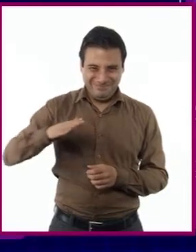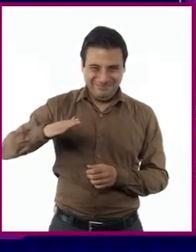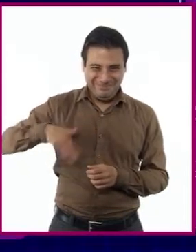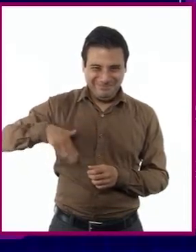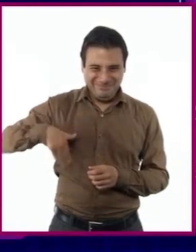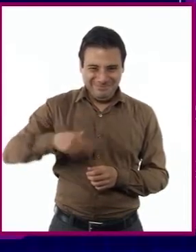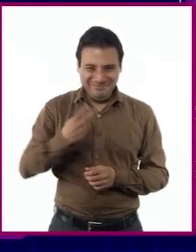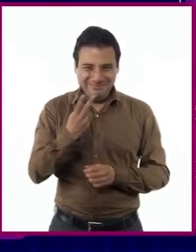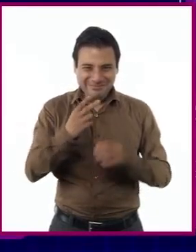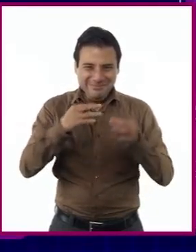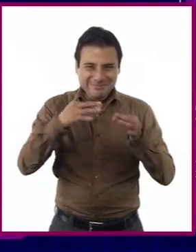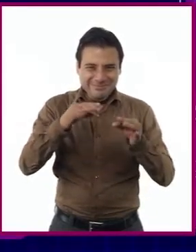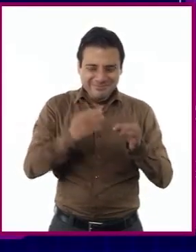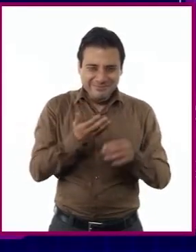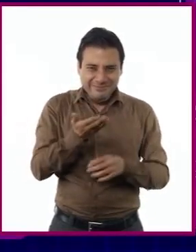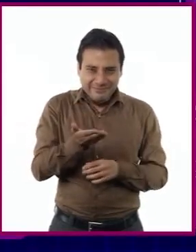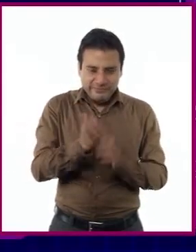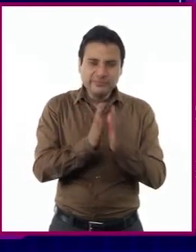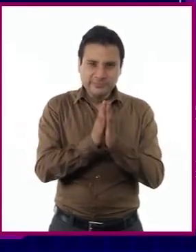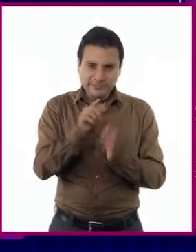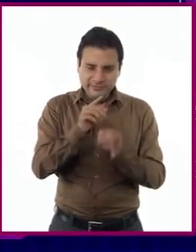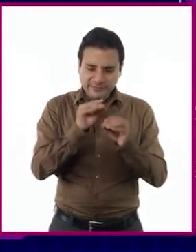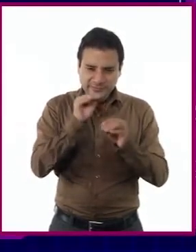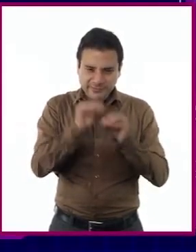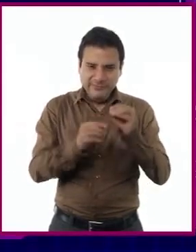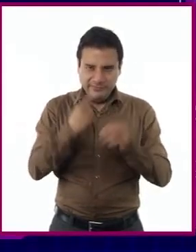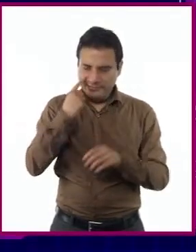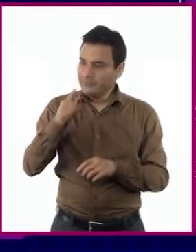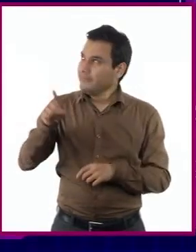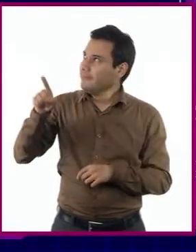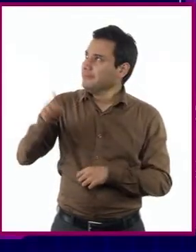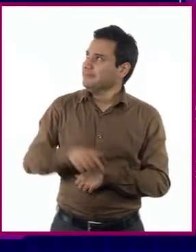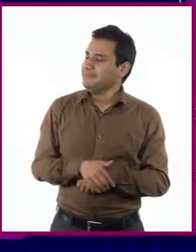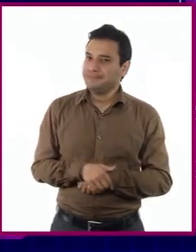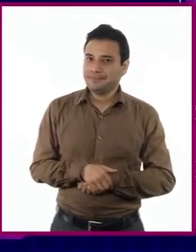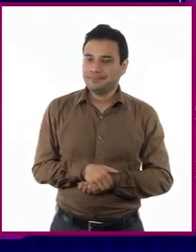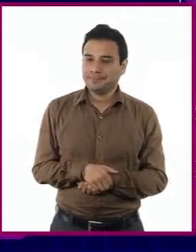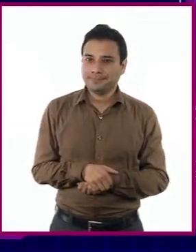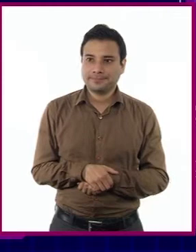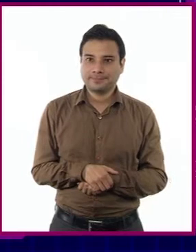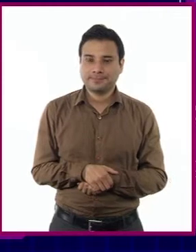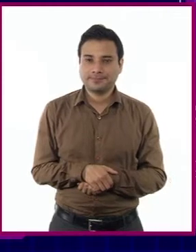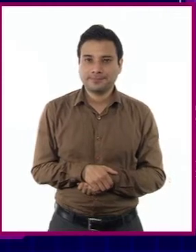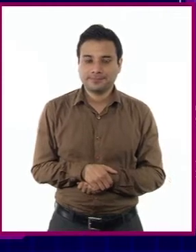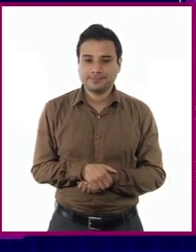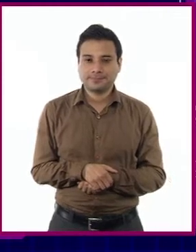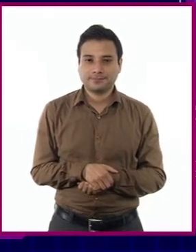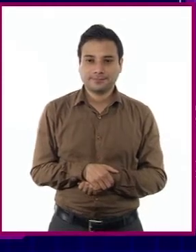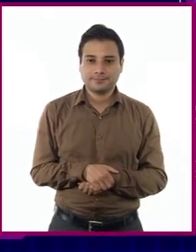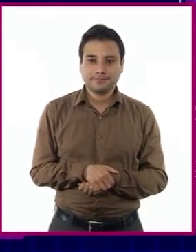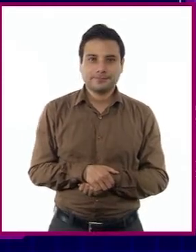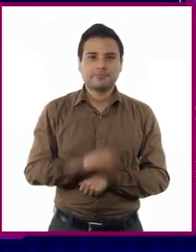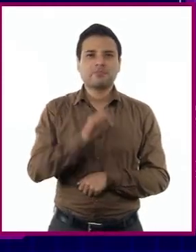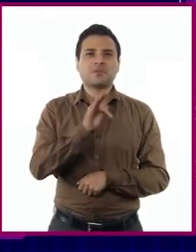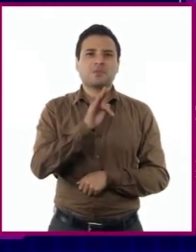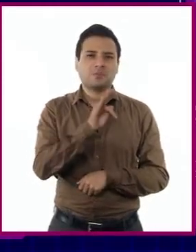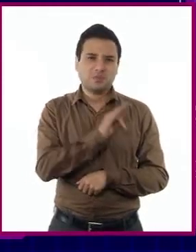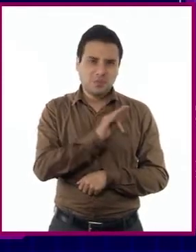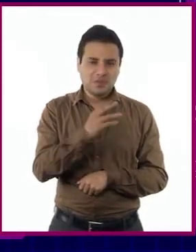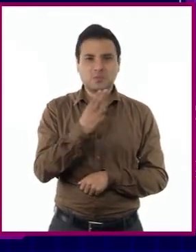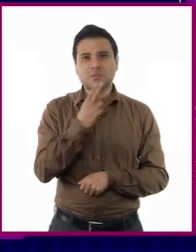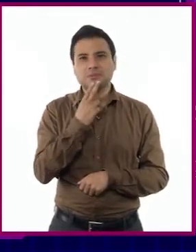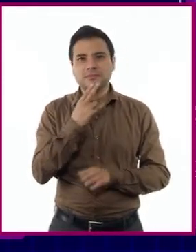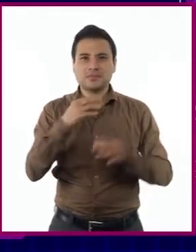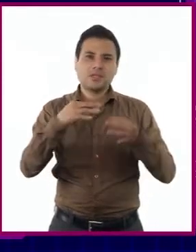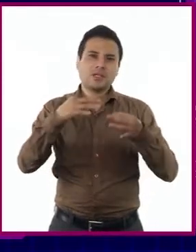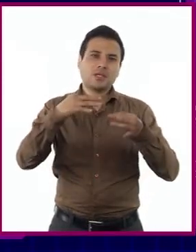que construyan los dos tubos como se instruye en el problema pueden ocupar hojas con diferente tamaño